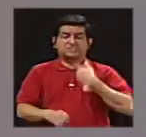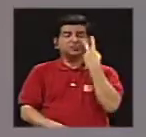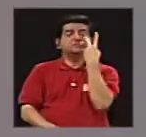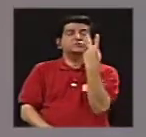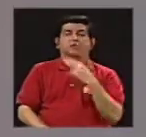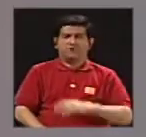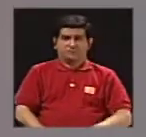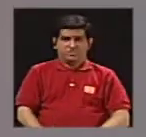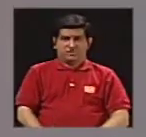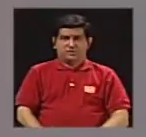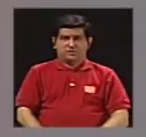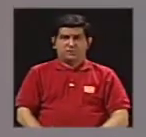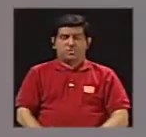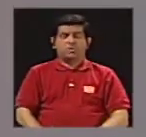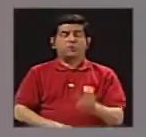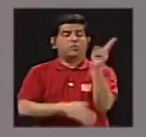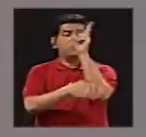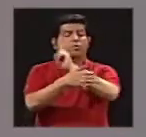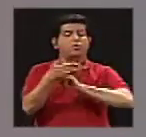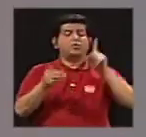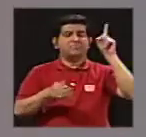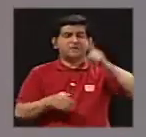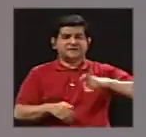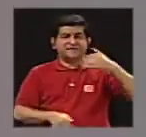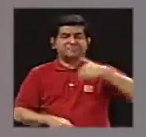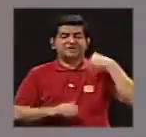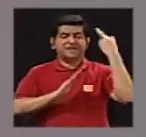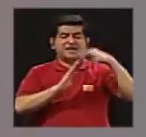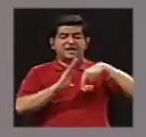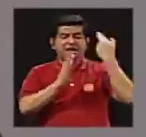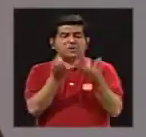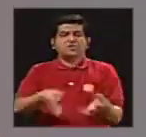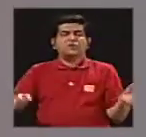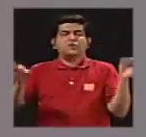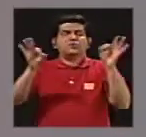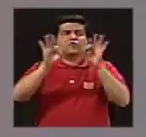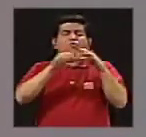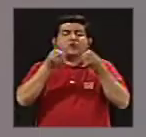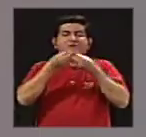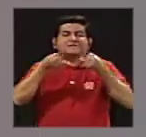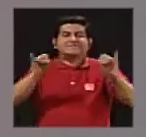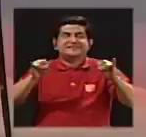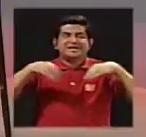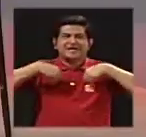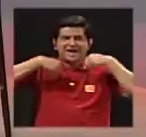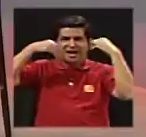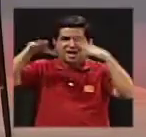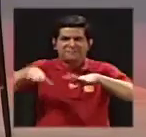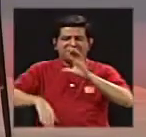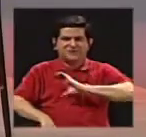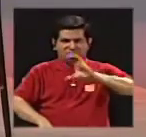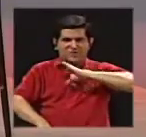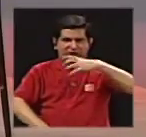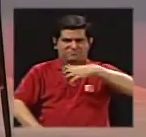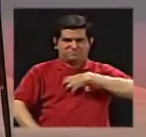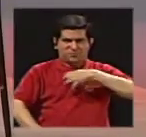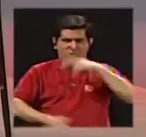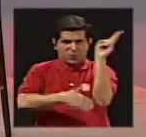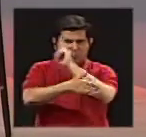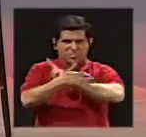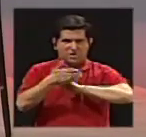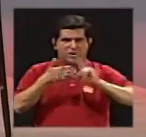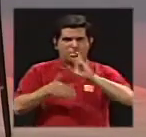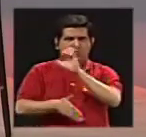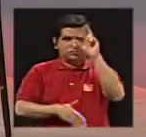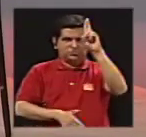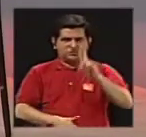entonces que que la universidad debe jugar un papel muy importante y sin abandonar lo que ha caracterizado a la universidad de